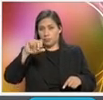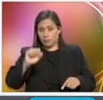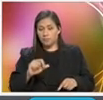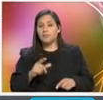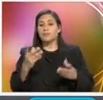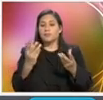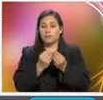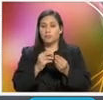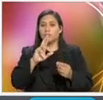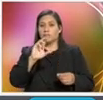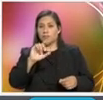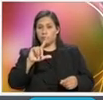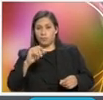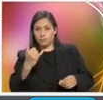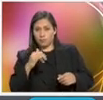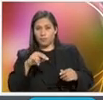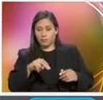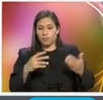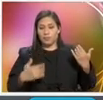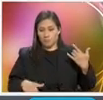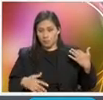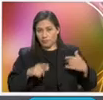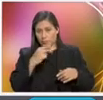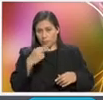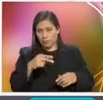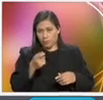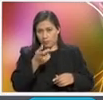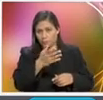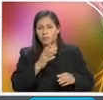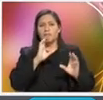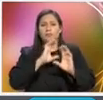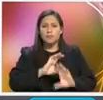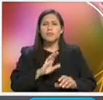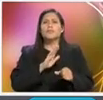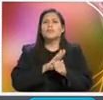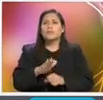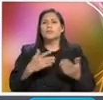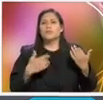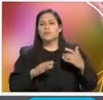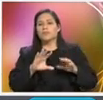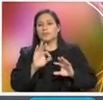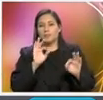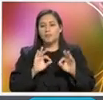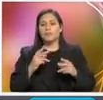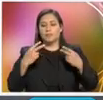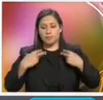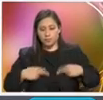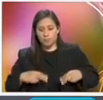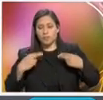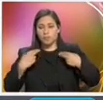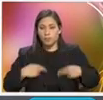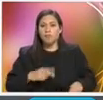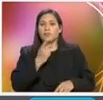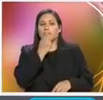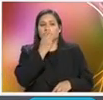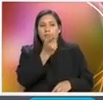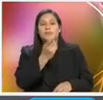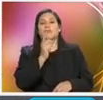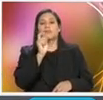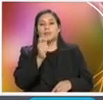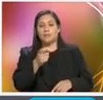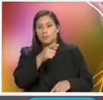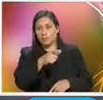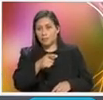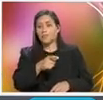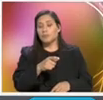a los Rolling Stones y a quien le atribuyen haberle puesto el nombre, qué canciones tocaban, cómo se vestían, qué decían, y